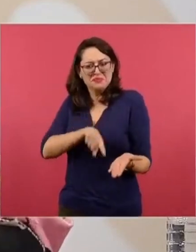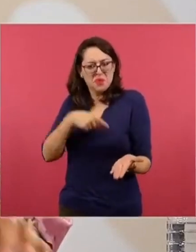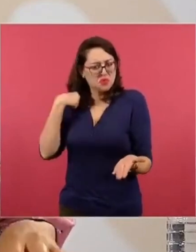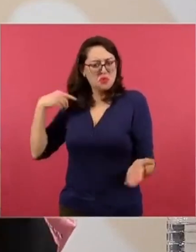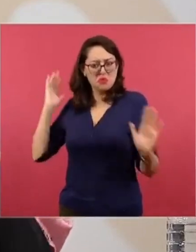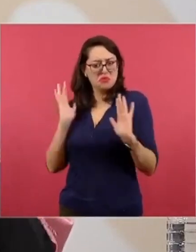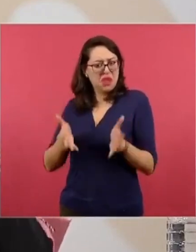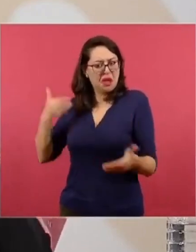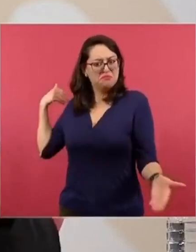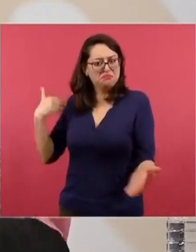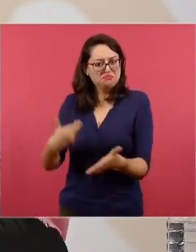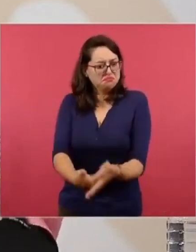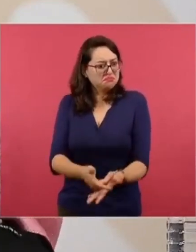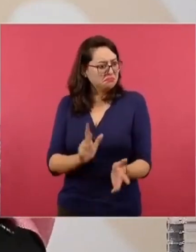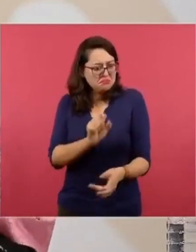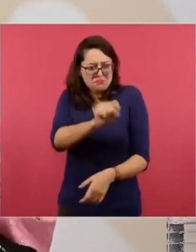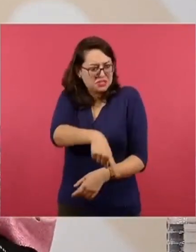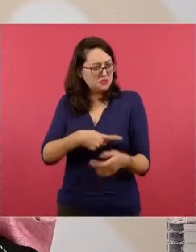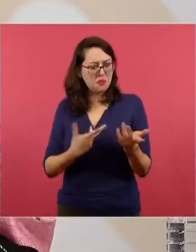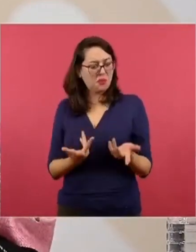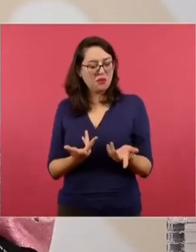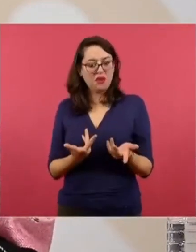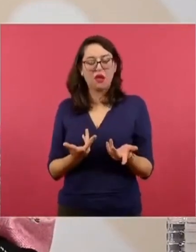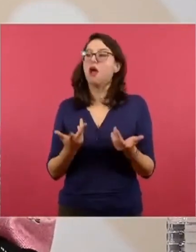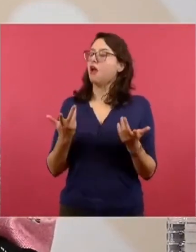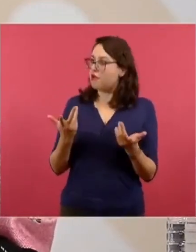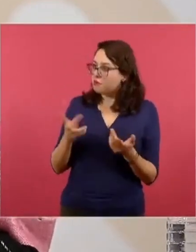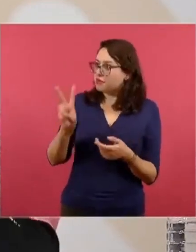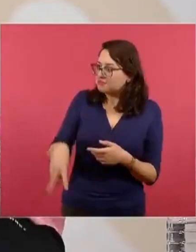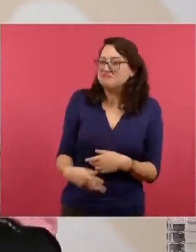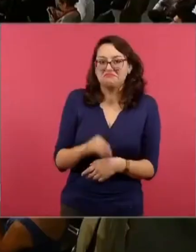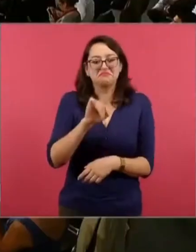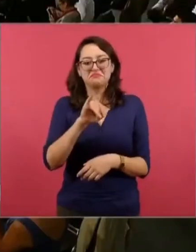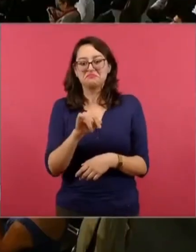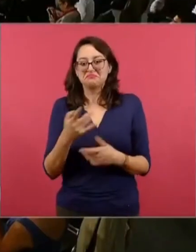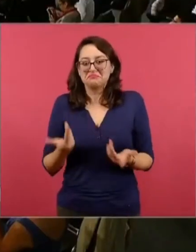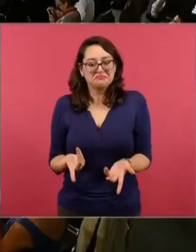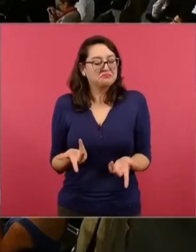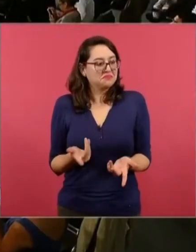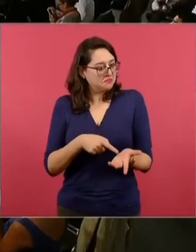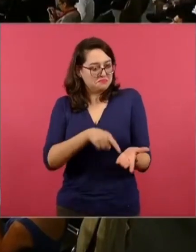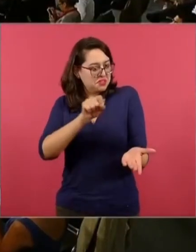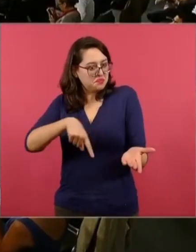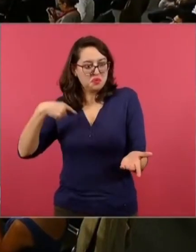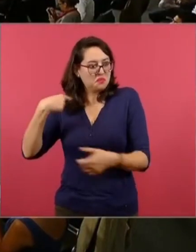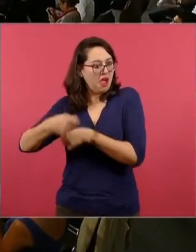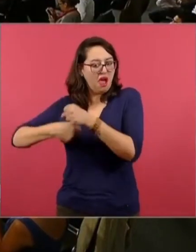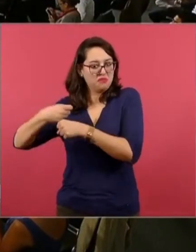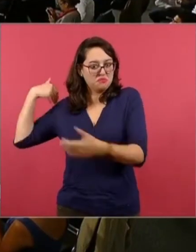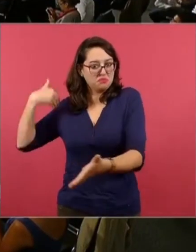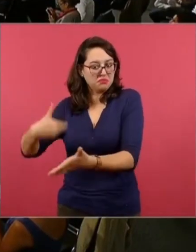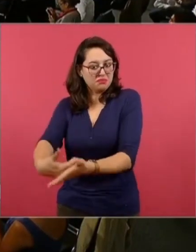están dispuestas a seguir indagando, a seguir explorando cómo le vamos a hacer. Te pediría, Marta, si contesta la otra